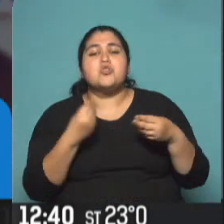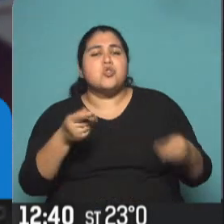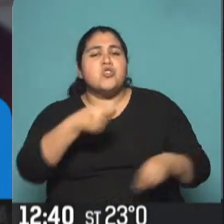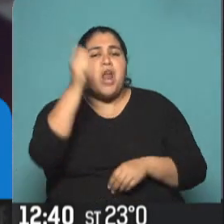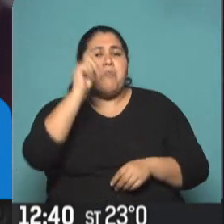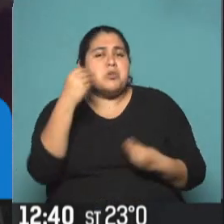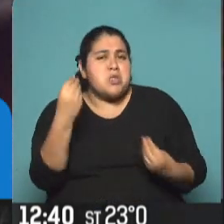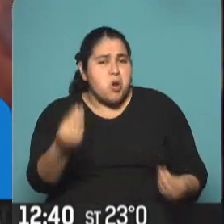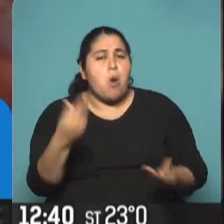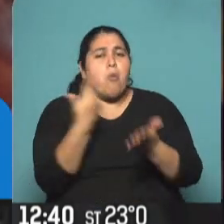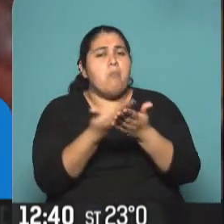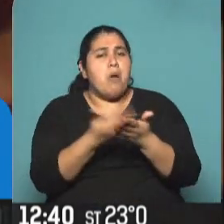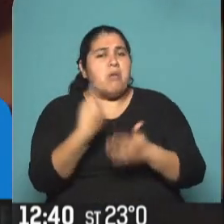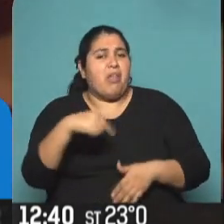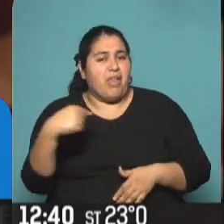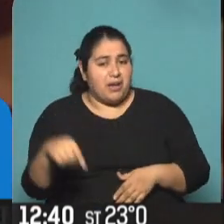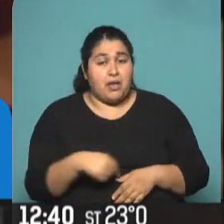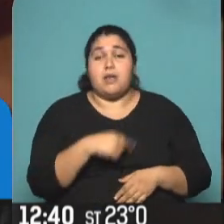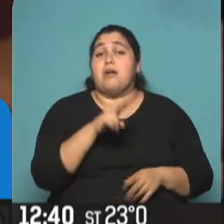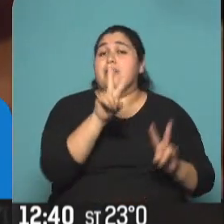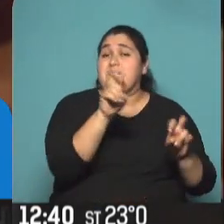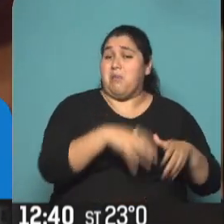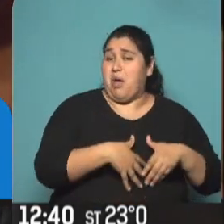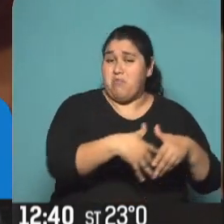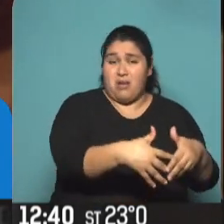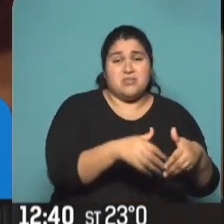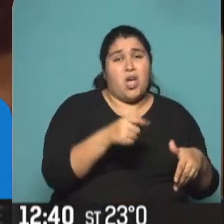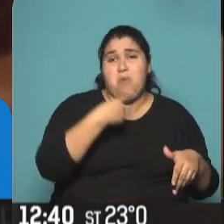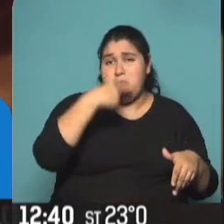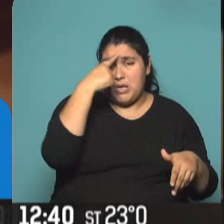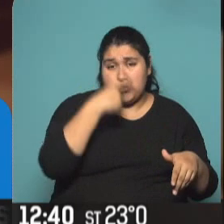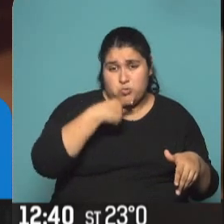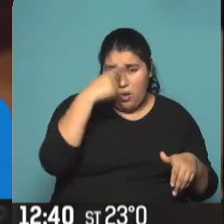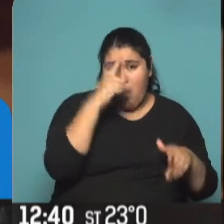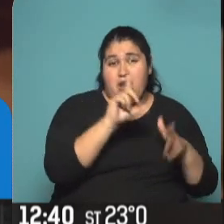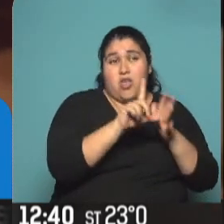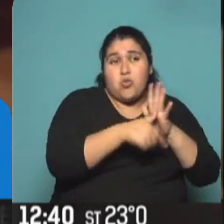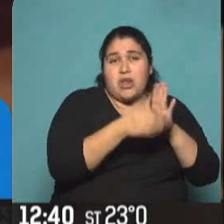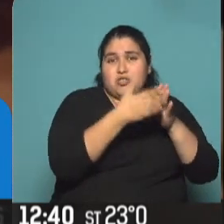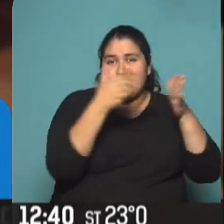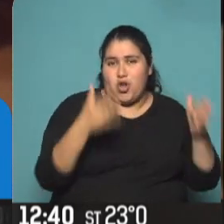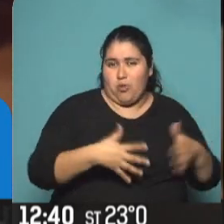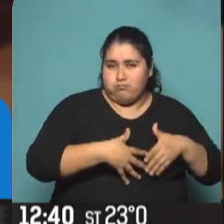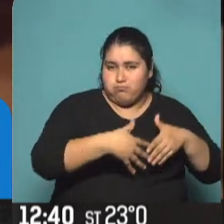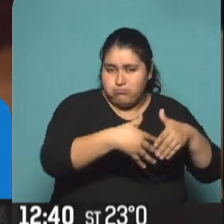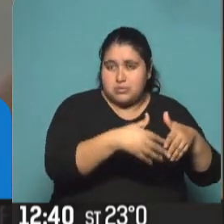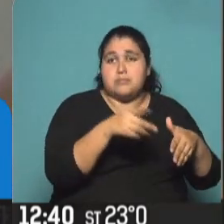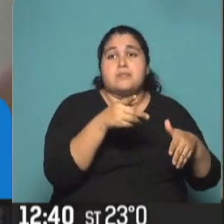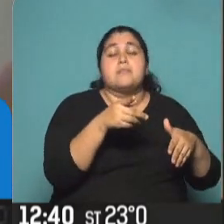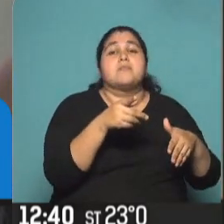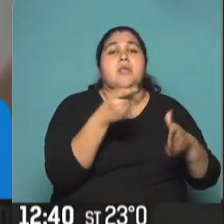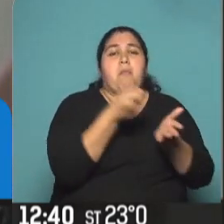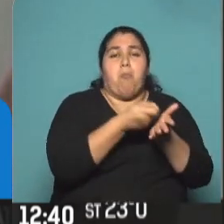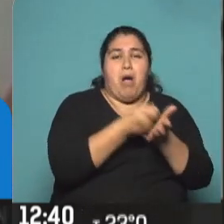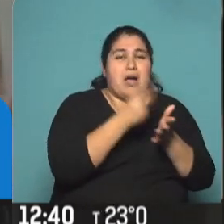trámite y qué papeles debe presentar monchi la asignación por embarazo es una sanción mensual durante el período de gestación del bebé se pagan